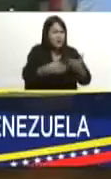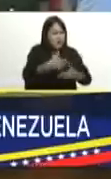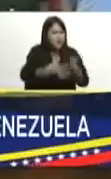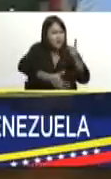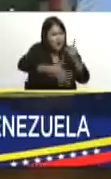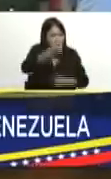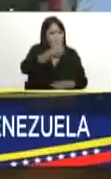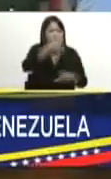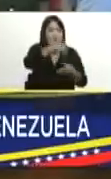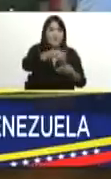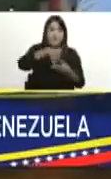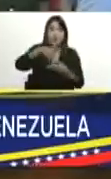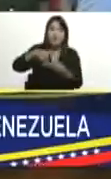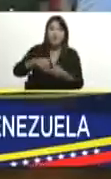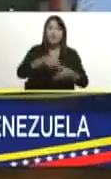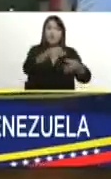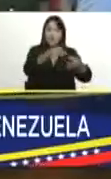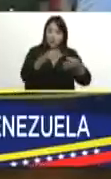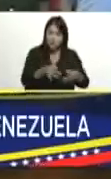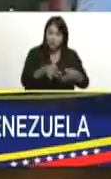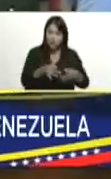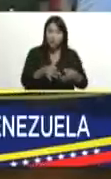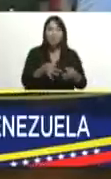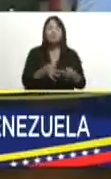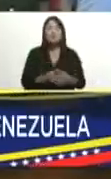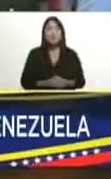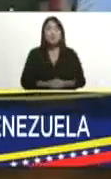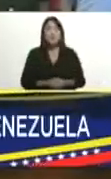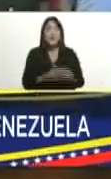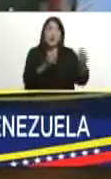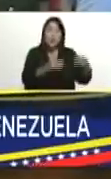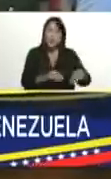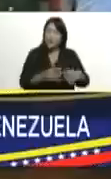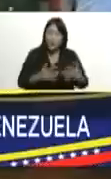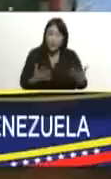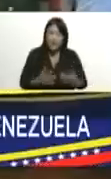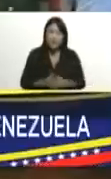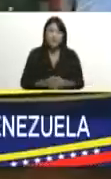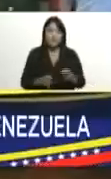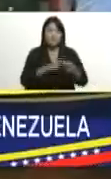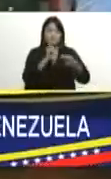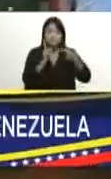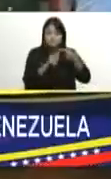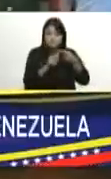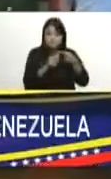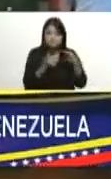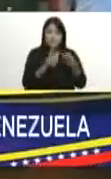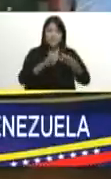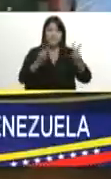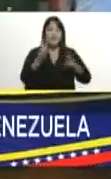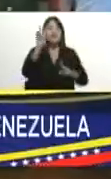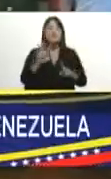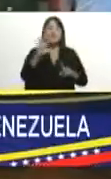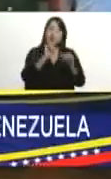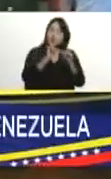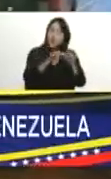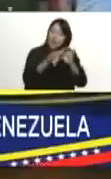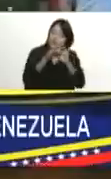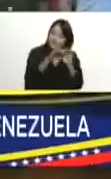concretar sus más preciados consensos, como lo son preservar la paz y la unión,